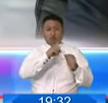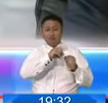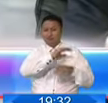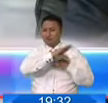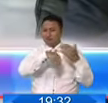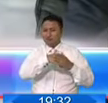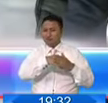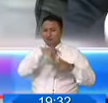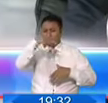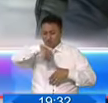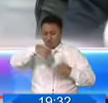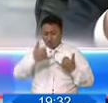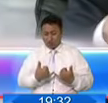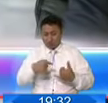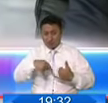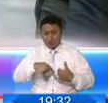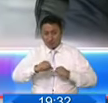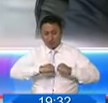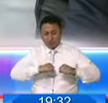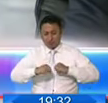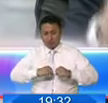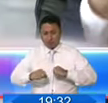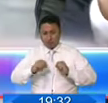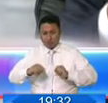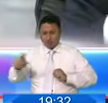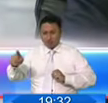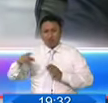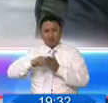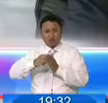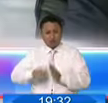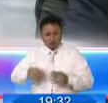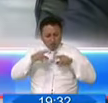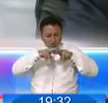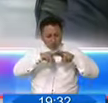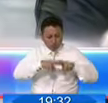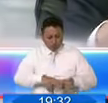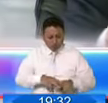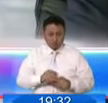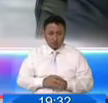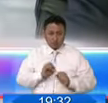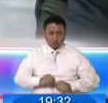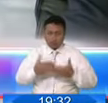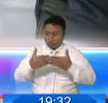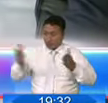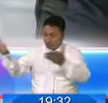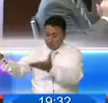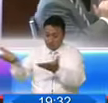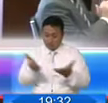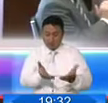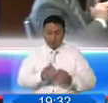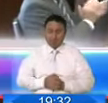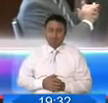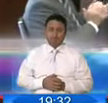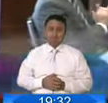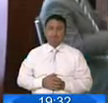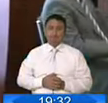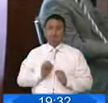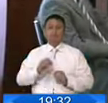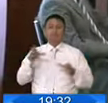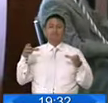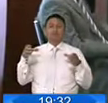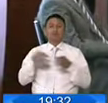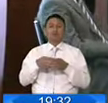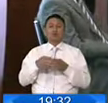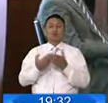las cosas que estamos haciendo en el momento y camino que pasó de voz cuesta 10 a contraloría en respuesta se crea la unidad